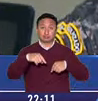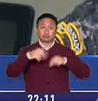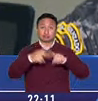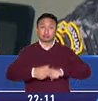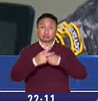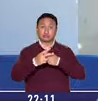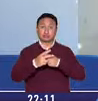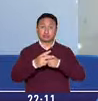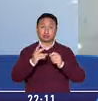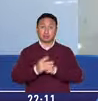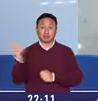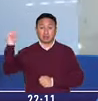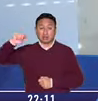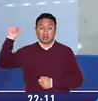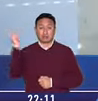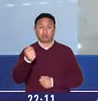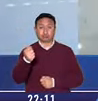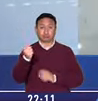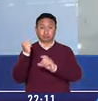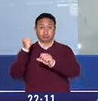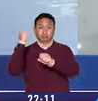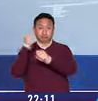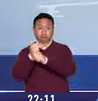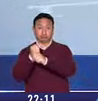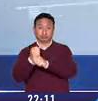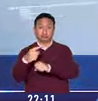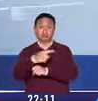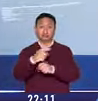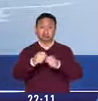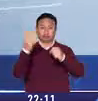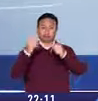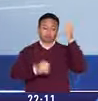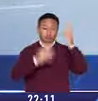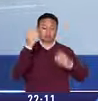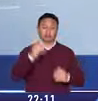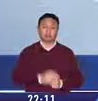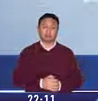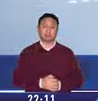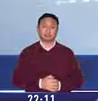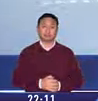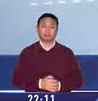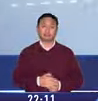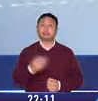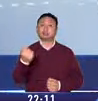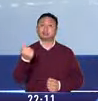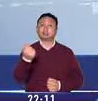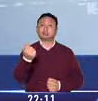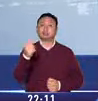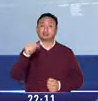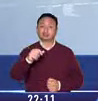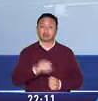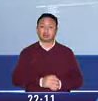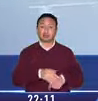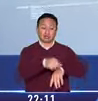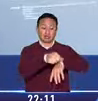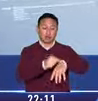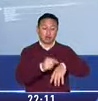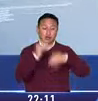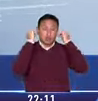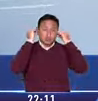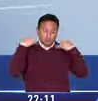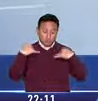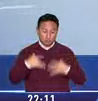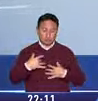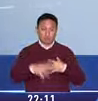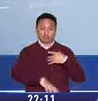través de un combo pues proceden a romper las vitrinas. Se sustraen una gran cantidad de relojes y joyas. Es